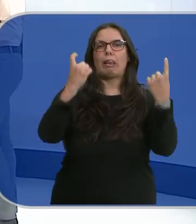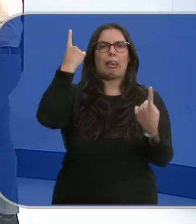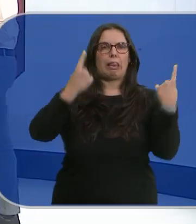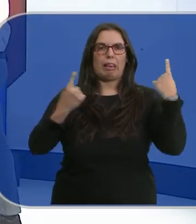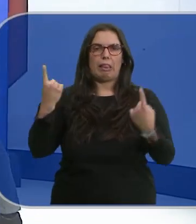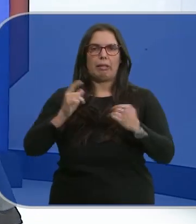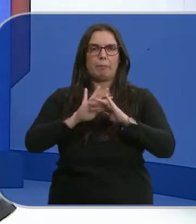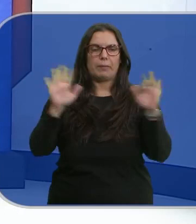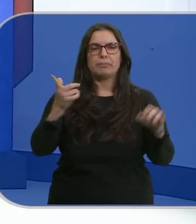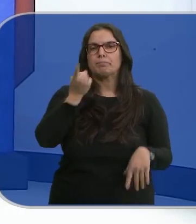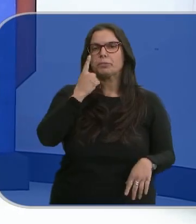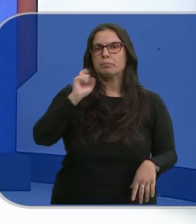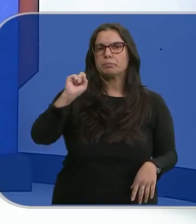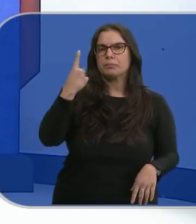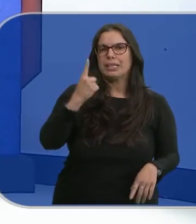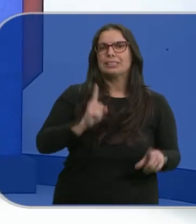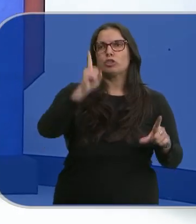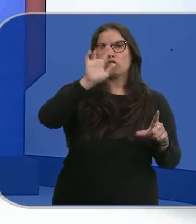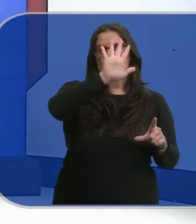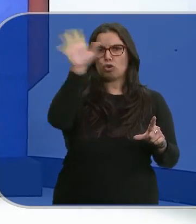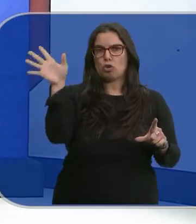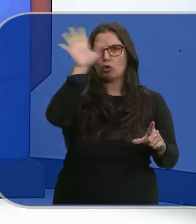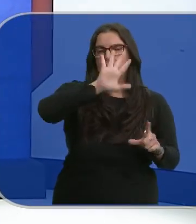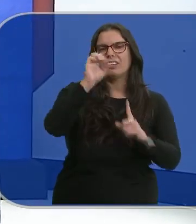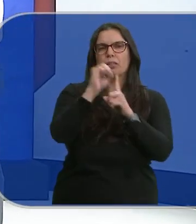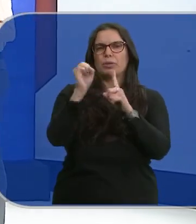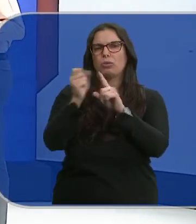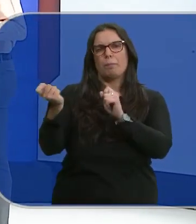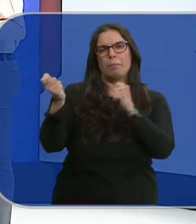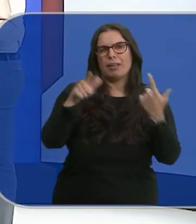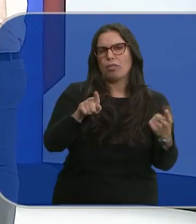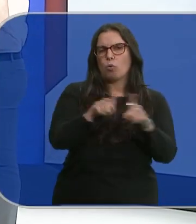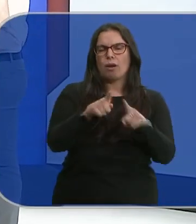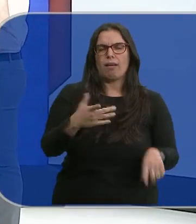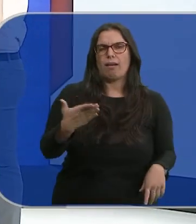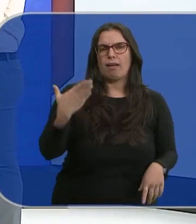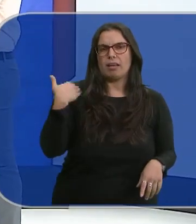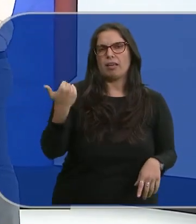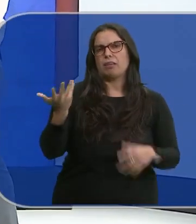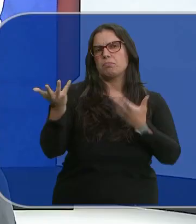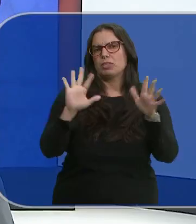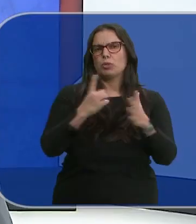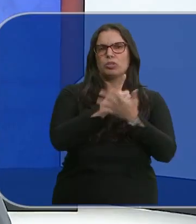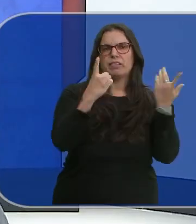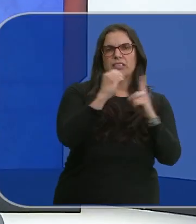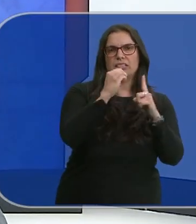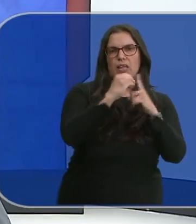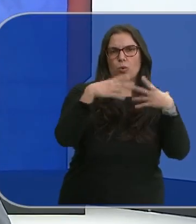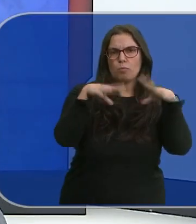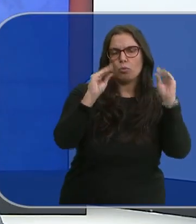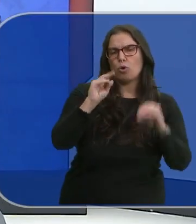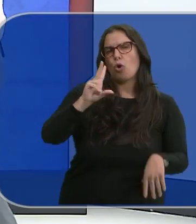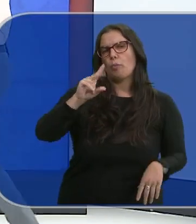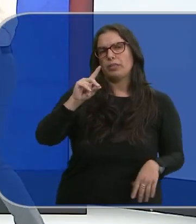el cielo, Antonio, más presentes sobre todo en el tercio norte y temperaturas muy similares a las que tuvimos ayer. Nos vamos a mover entre los 16 grados de Burgos